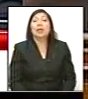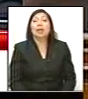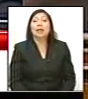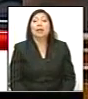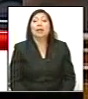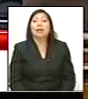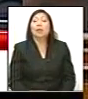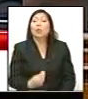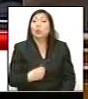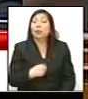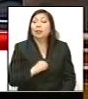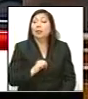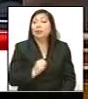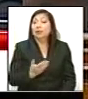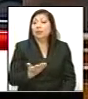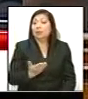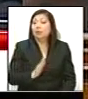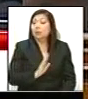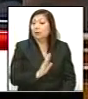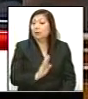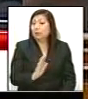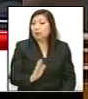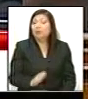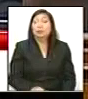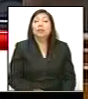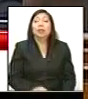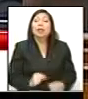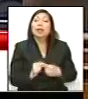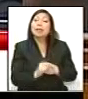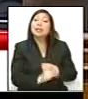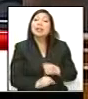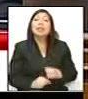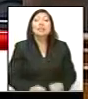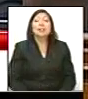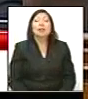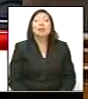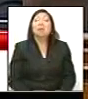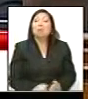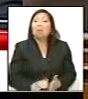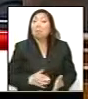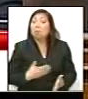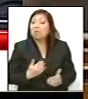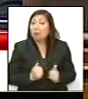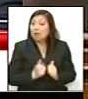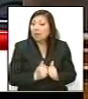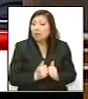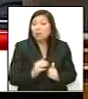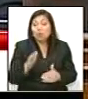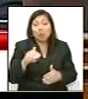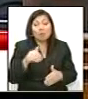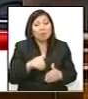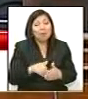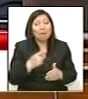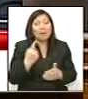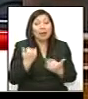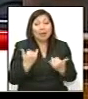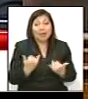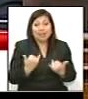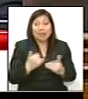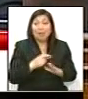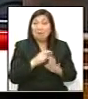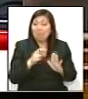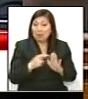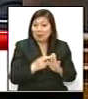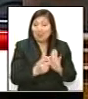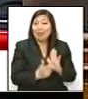Entonces nuestra petición, a través suyo, presidente, de la representación nacional, es que puedan acompañarnos con su voto para que este proyecto